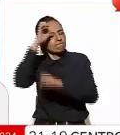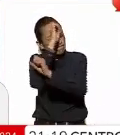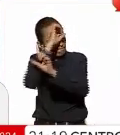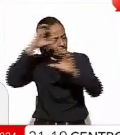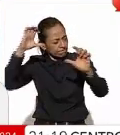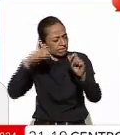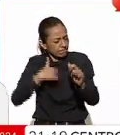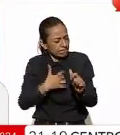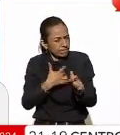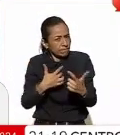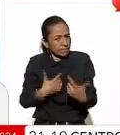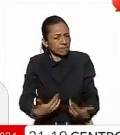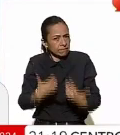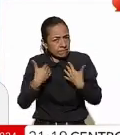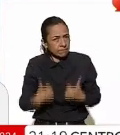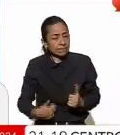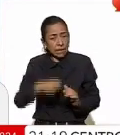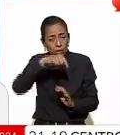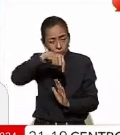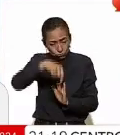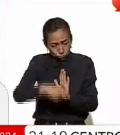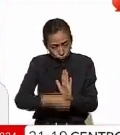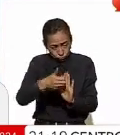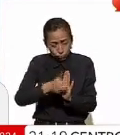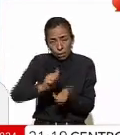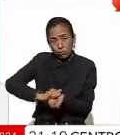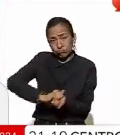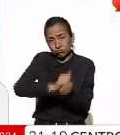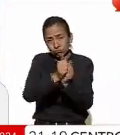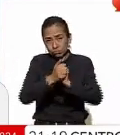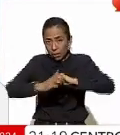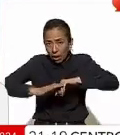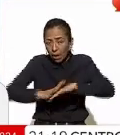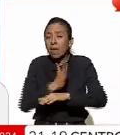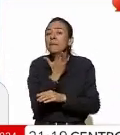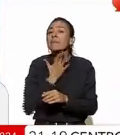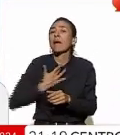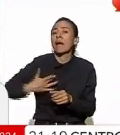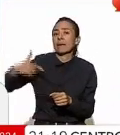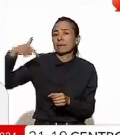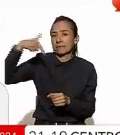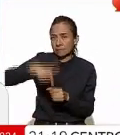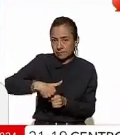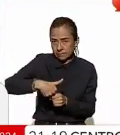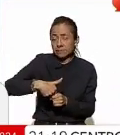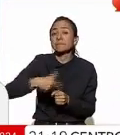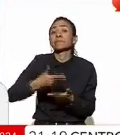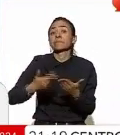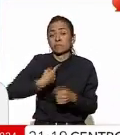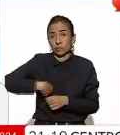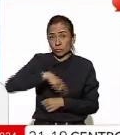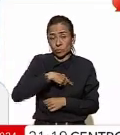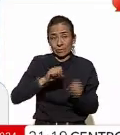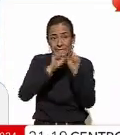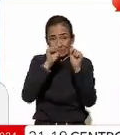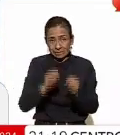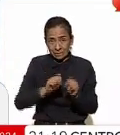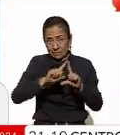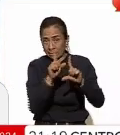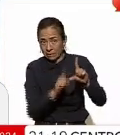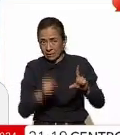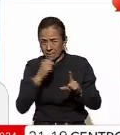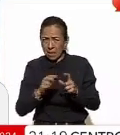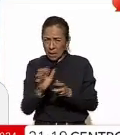de lo que se explota se transforma en gasolina. Entonces, nosotros fortalecimos el Sistema Nacional de Refinación de manera